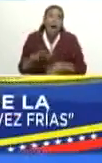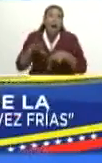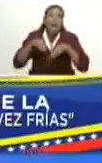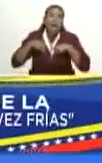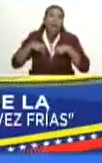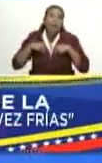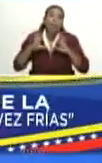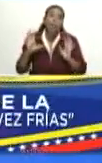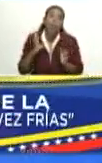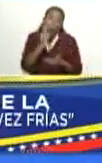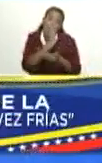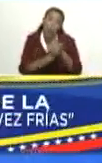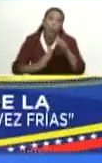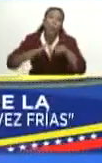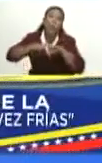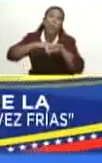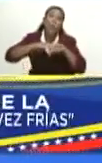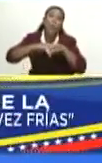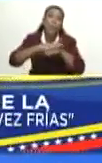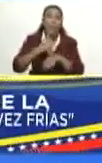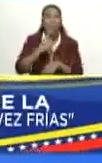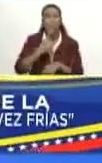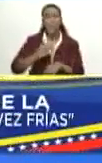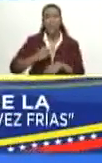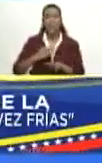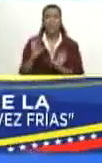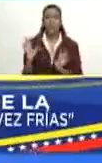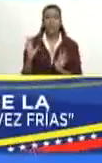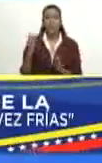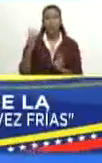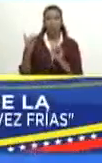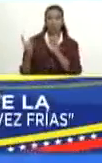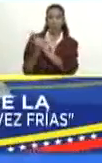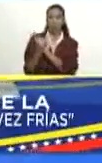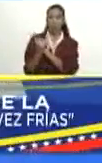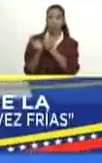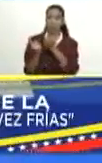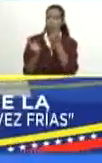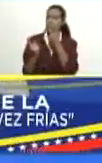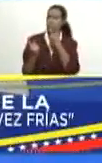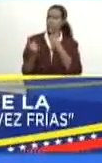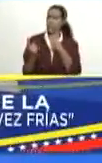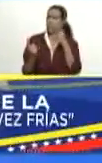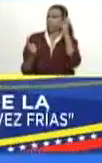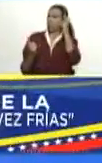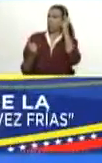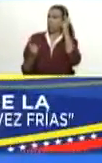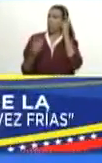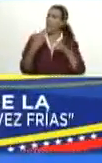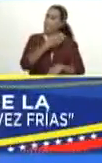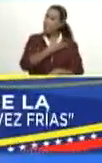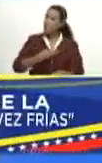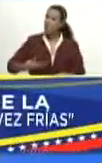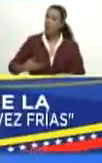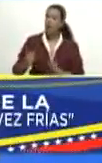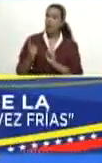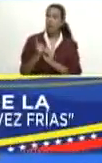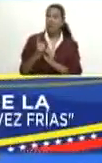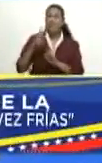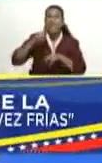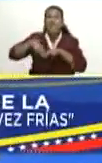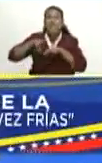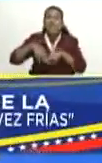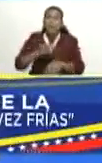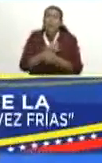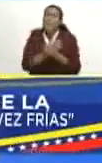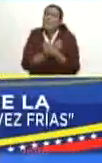bien. Miren lo que me quedé pensando, me dijo, presidente, yo he tenido desde niño la